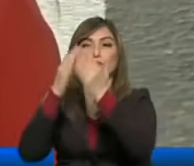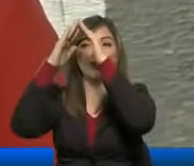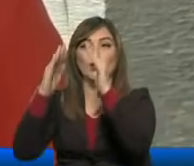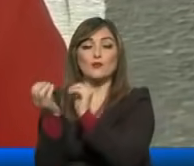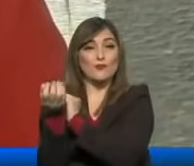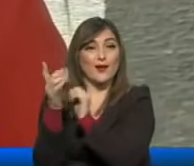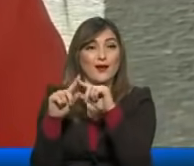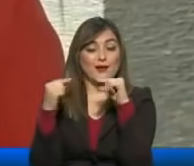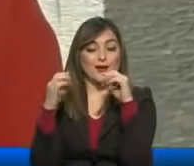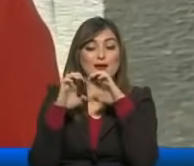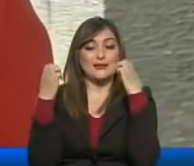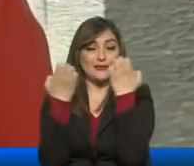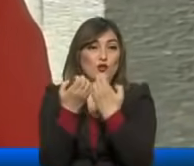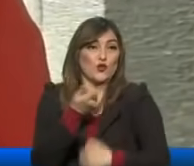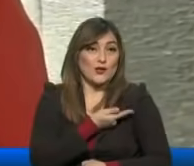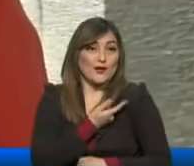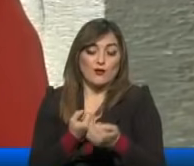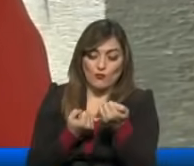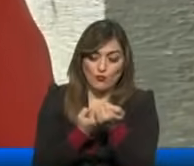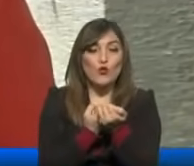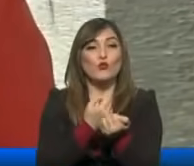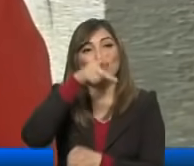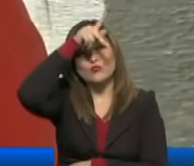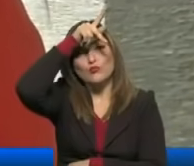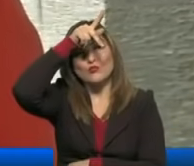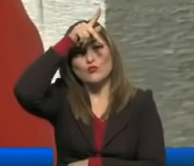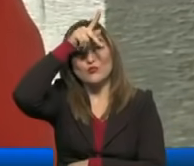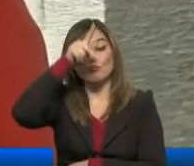apoyar a la selección que el día de hoy se enfrenta a Perú